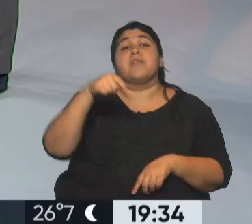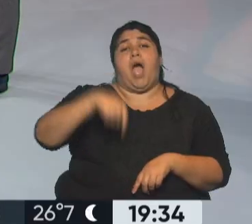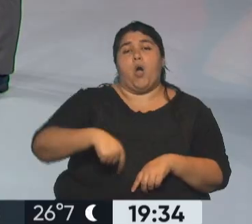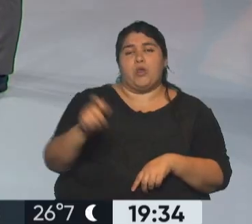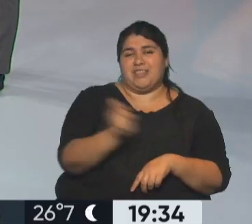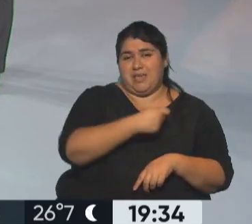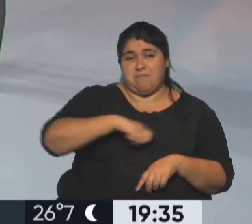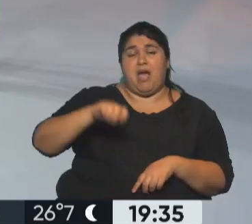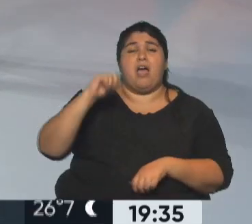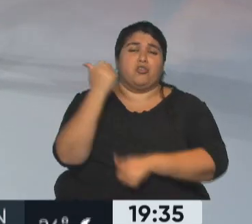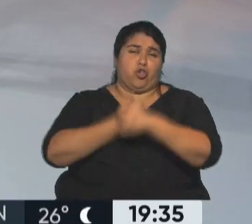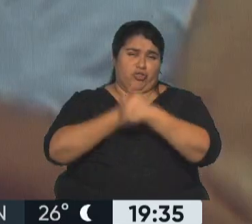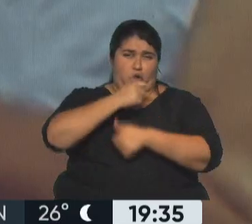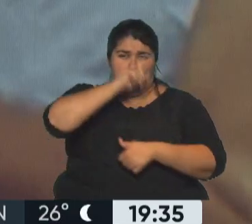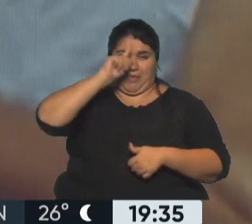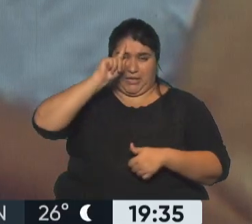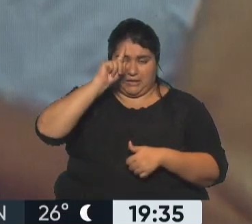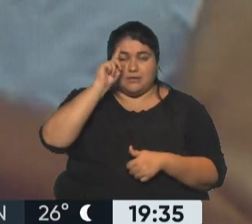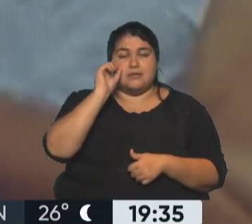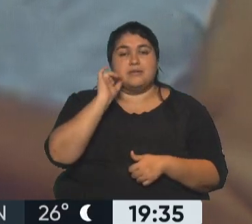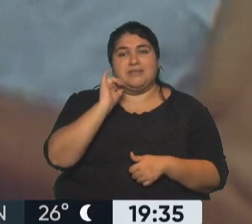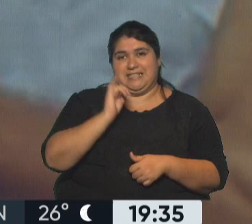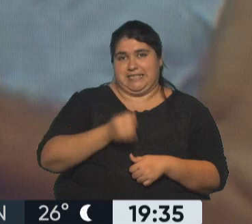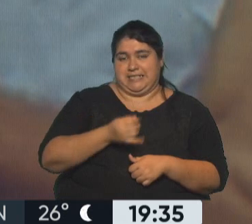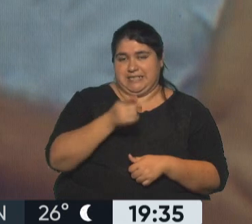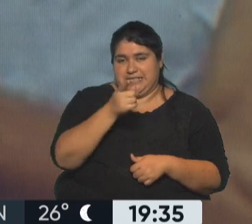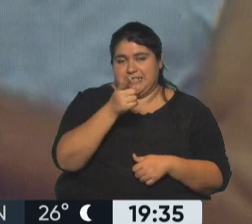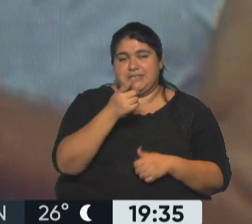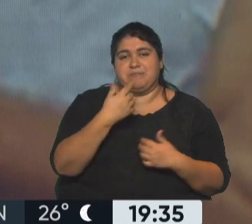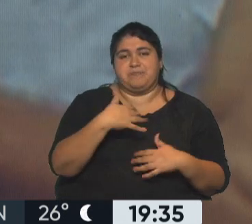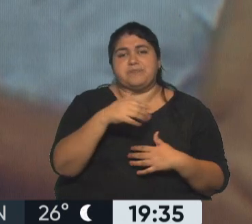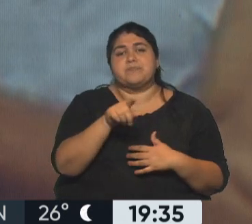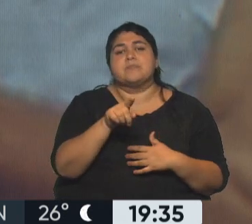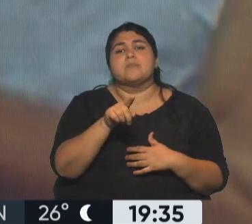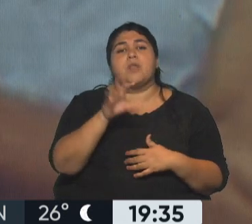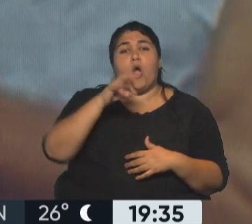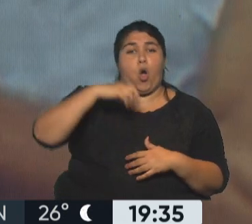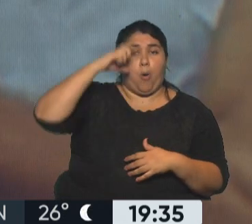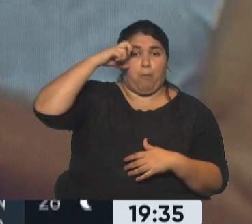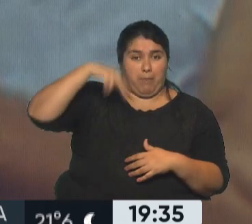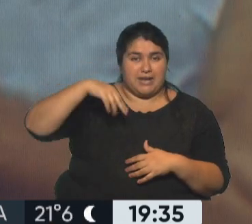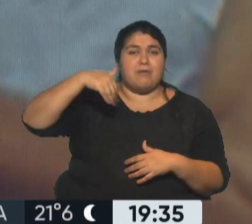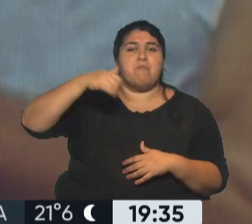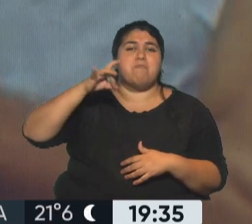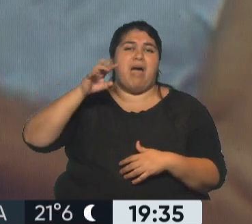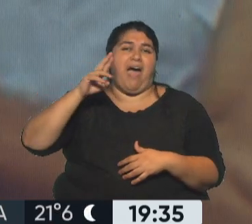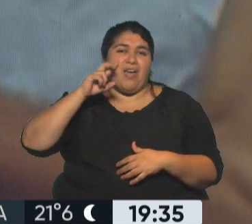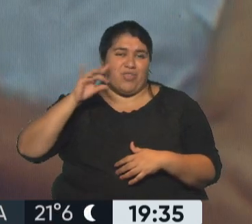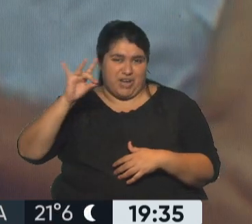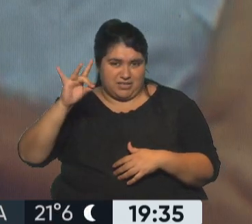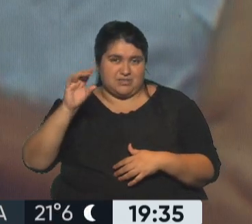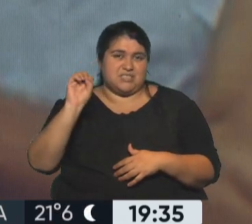de Madrid, Juan Carlos. Exactamente, la caja mágica histórica y original, Open de Madrid, más moderno, ¿no? Para llamarlo, pero